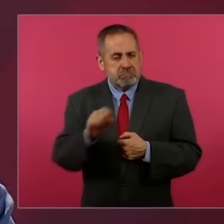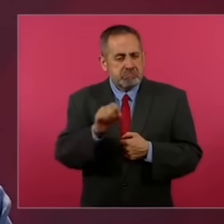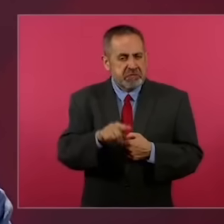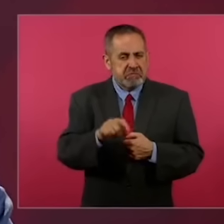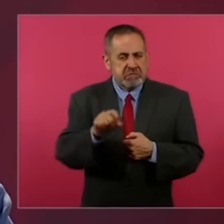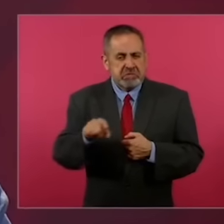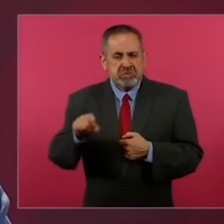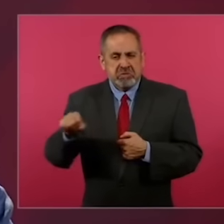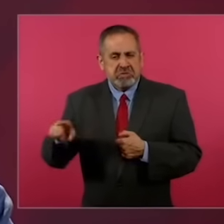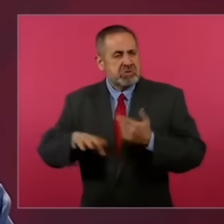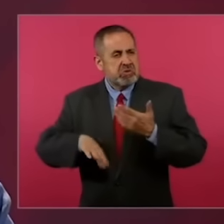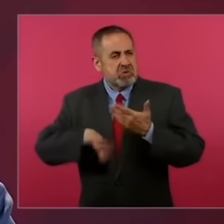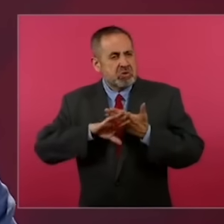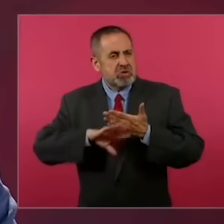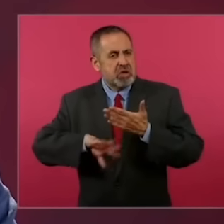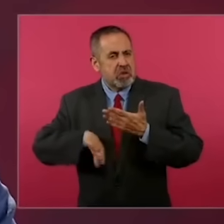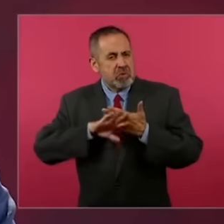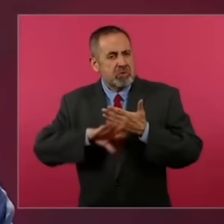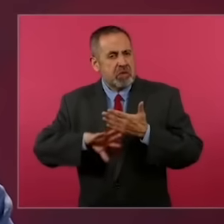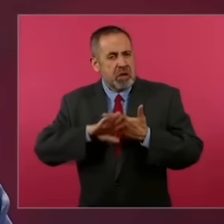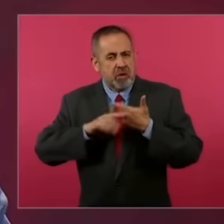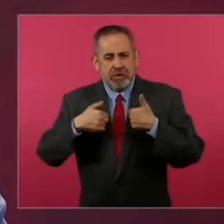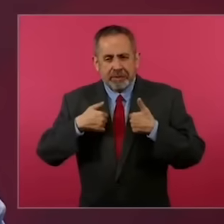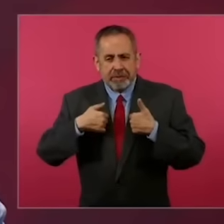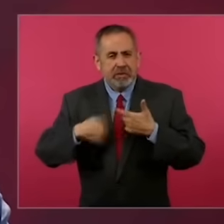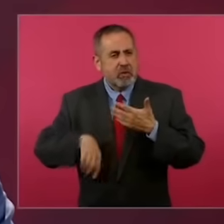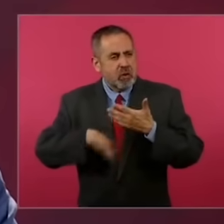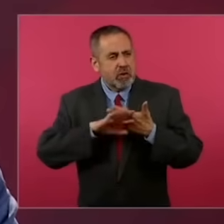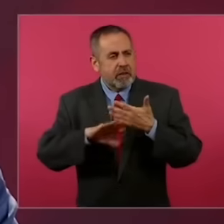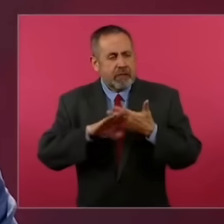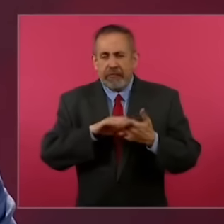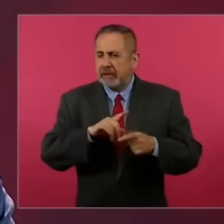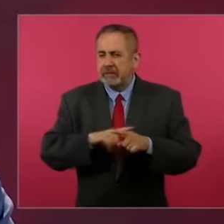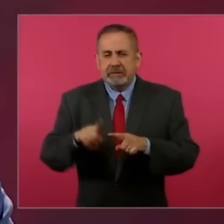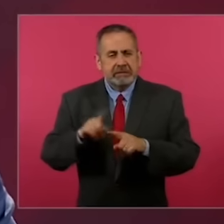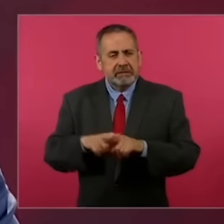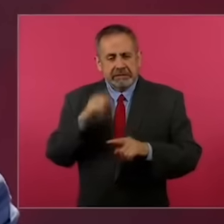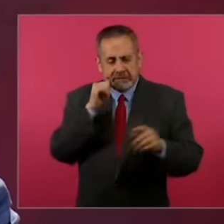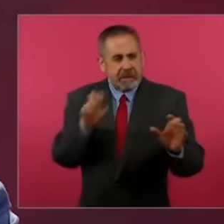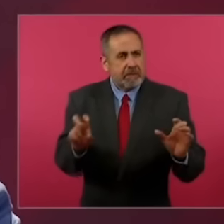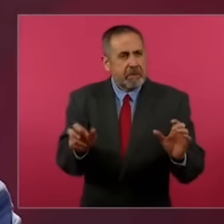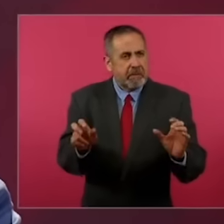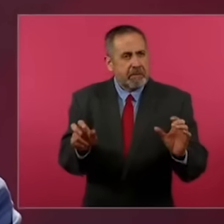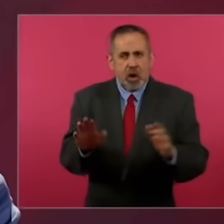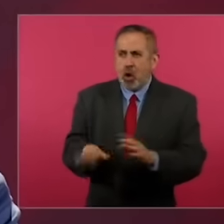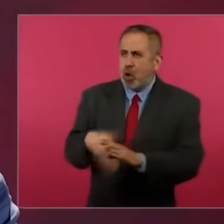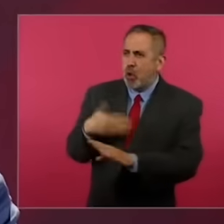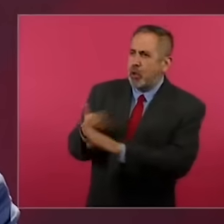es en contra nuestra, todo lo que se dice. Por eso aquí